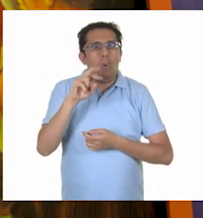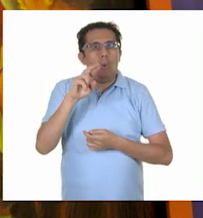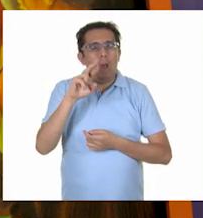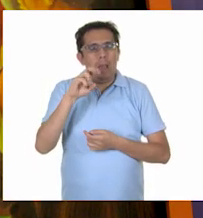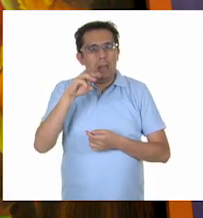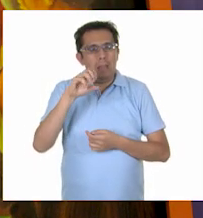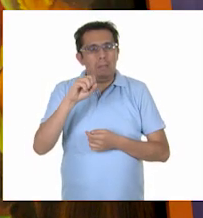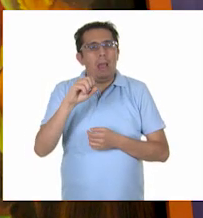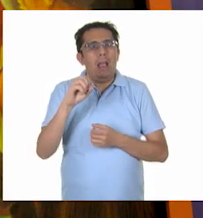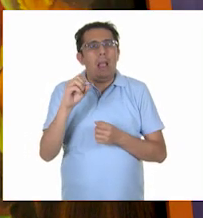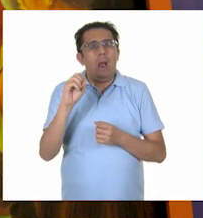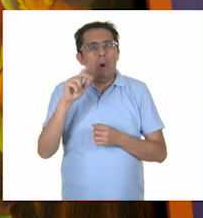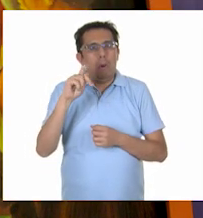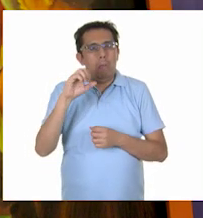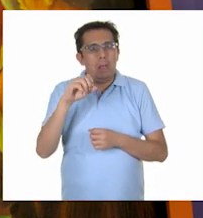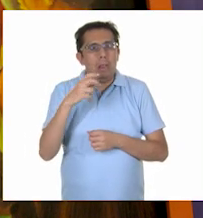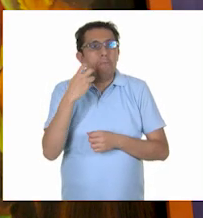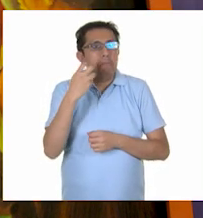menos eso.